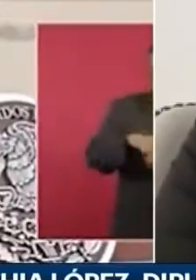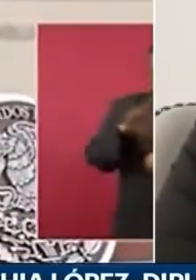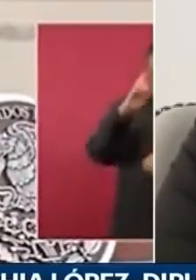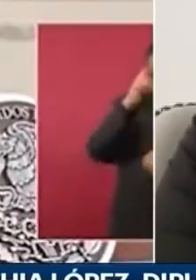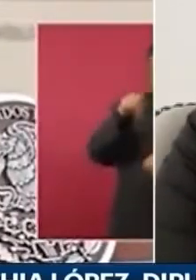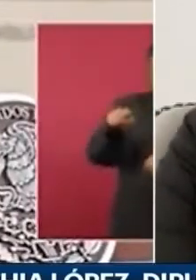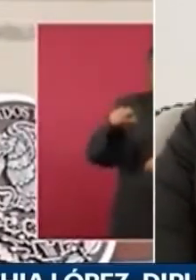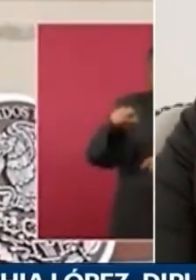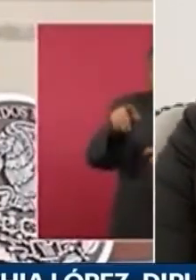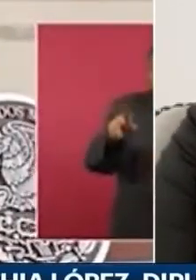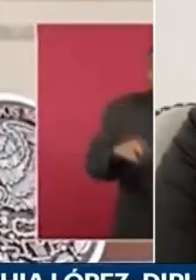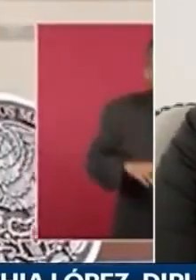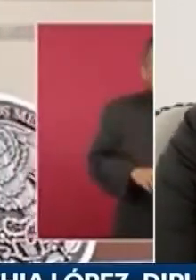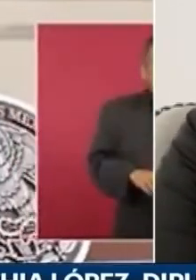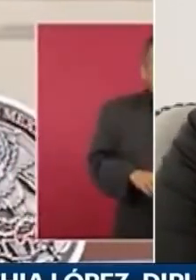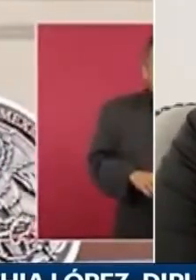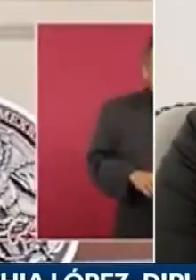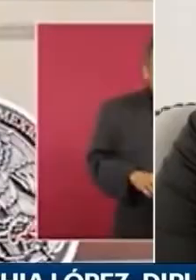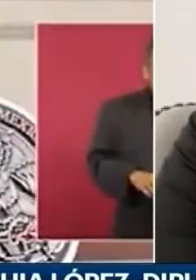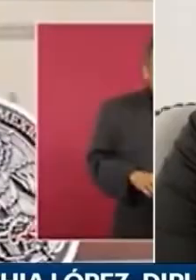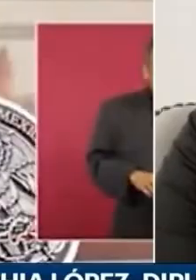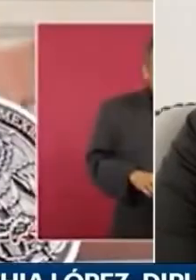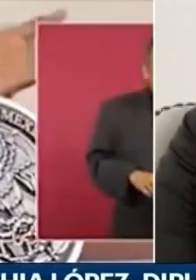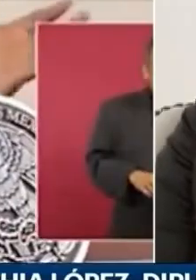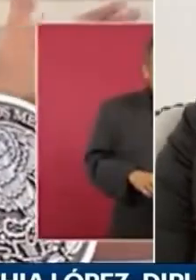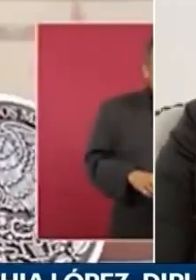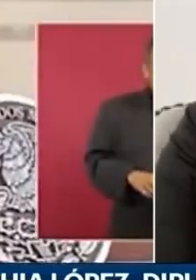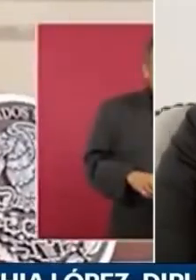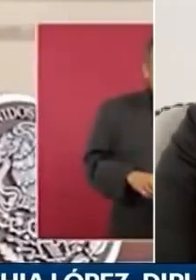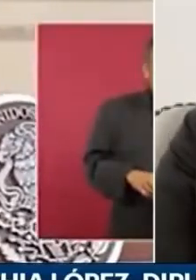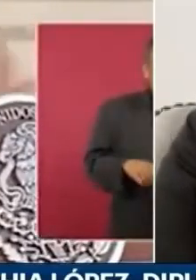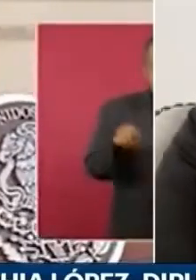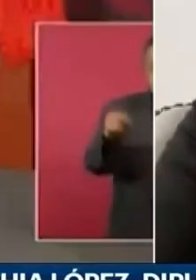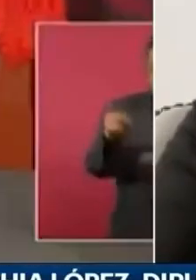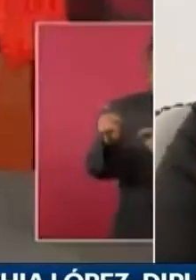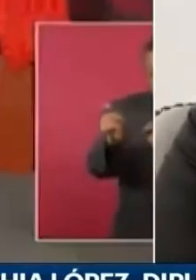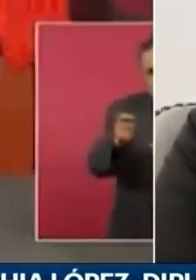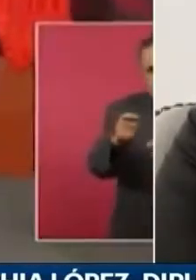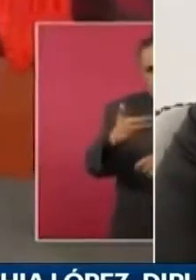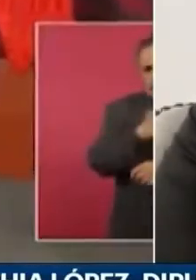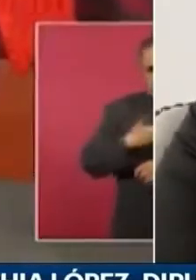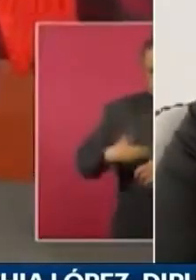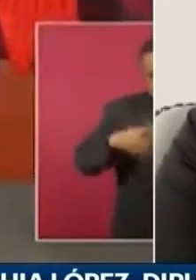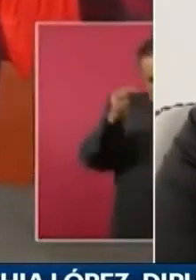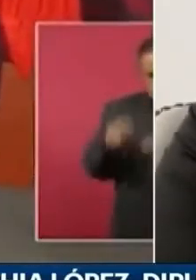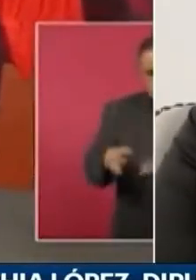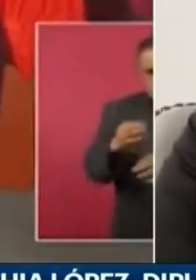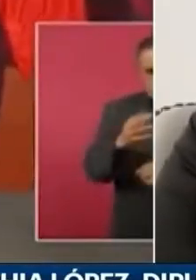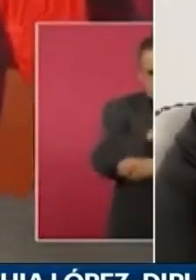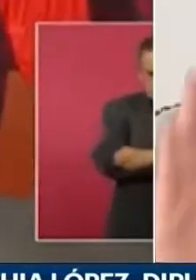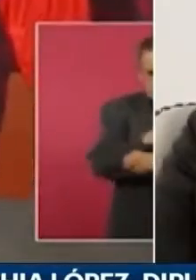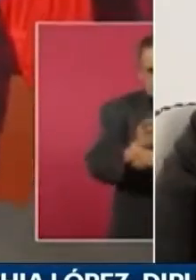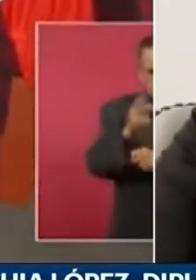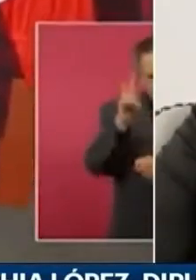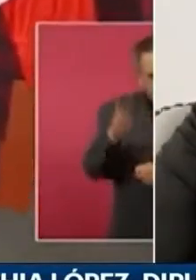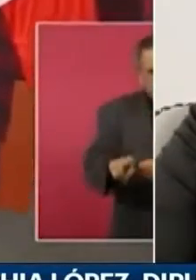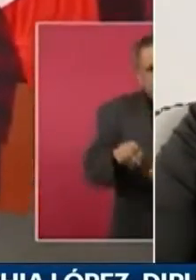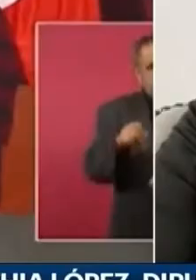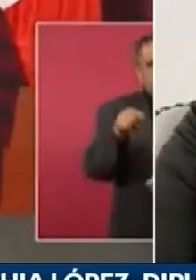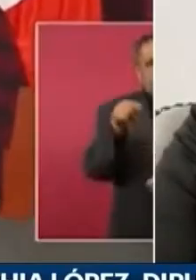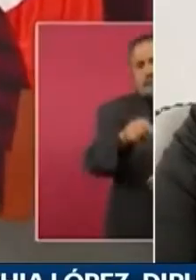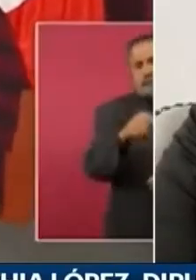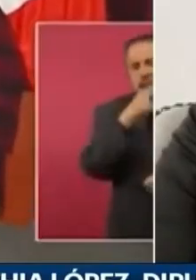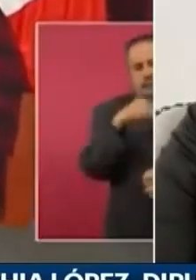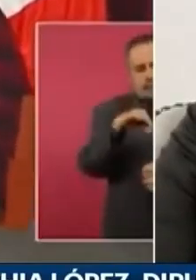toca intervenir en la política interna de un país. México debe de respetar la política interna, y si hoy tienen